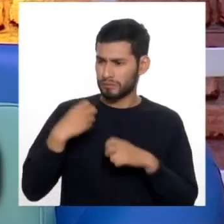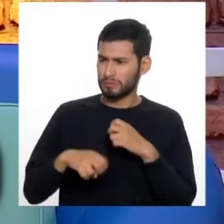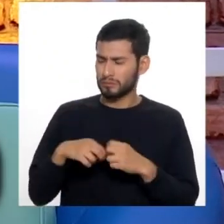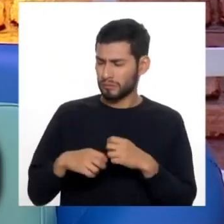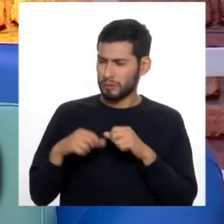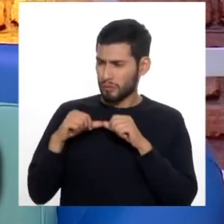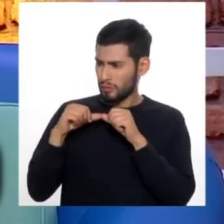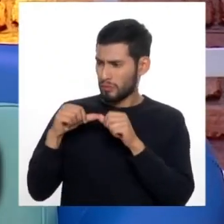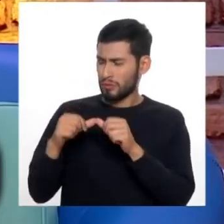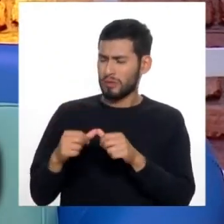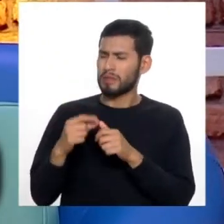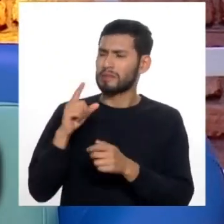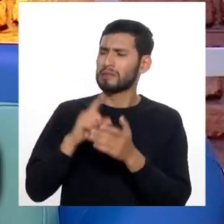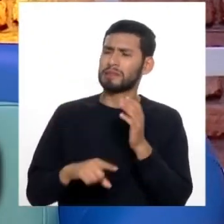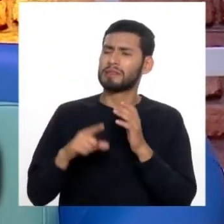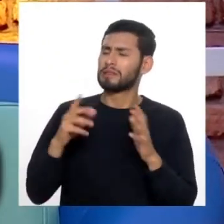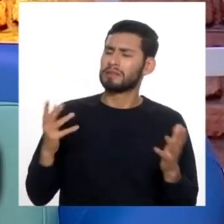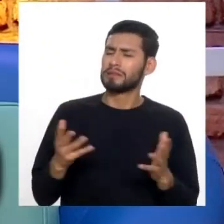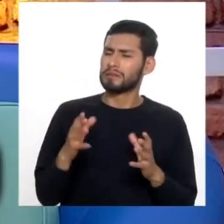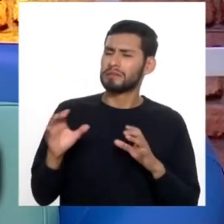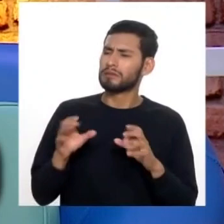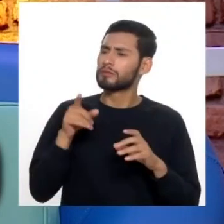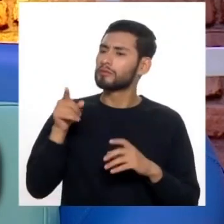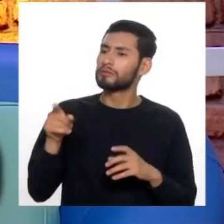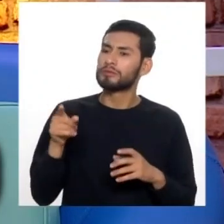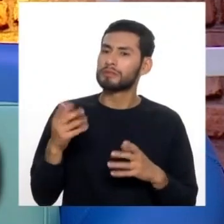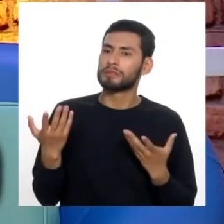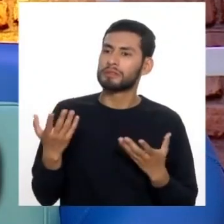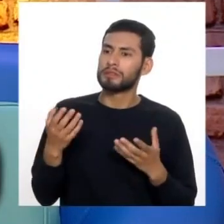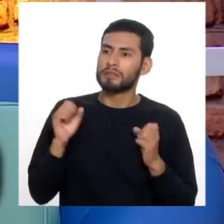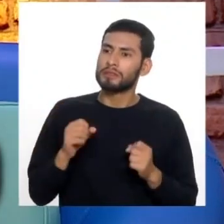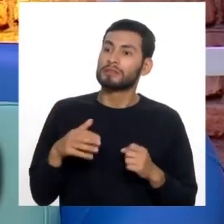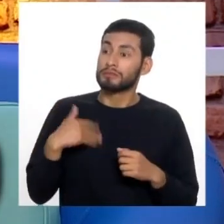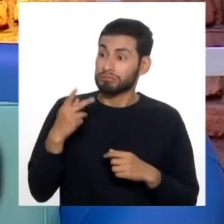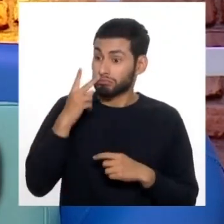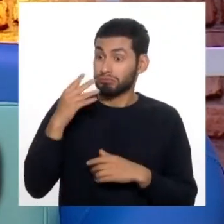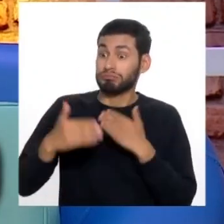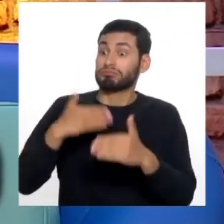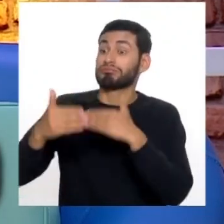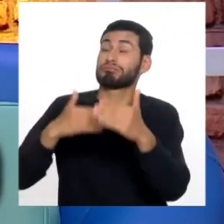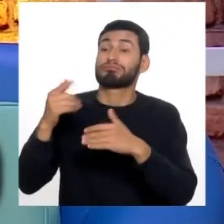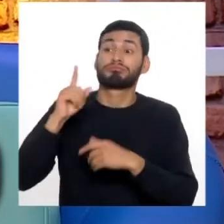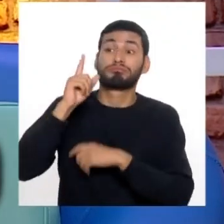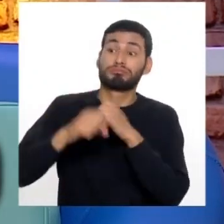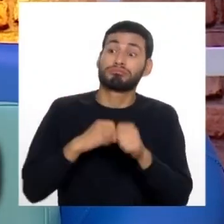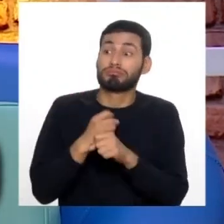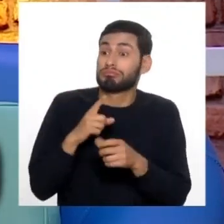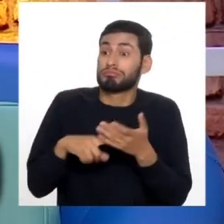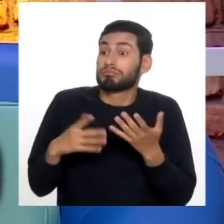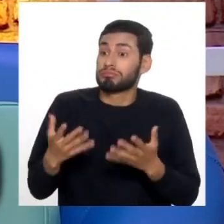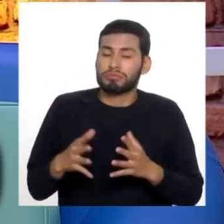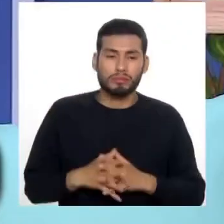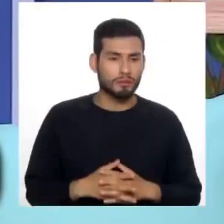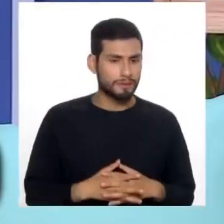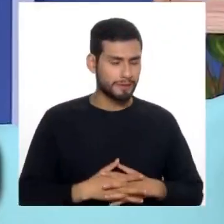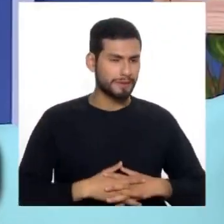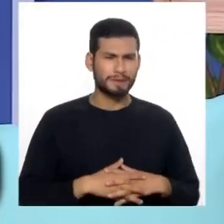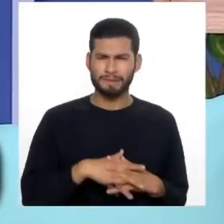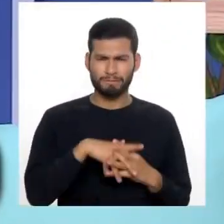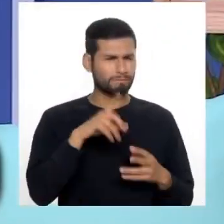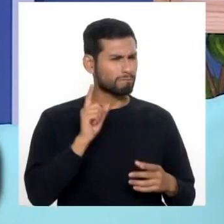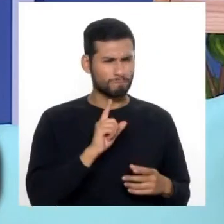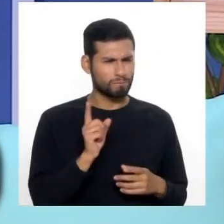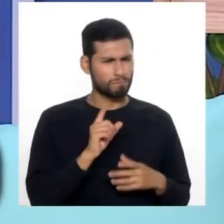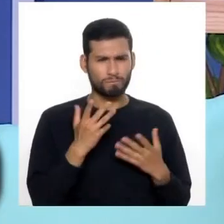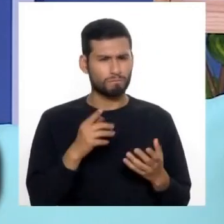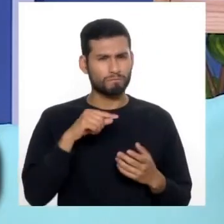van a continuar. ¿Qué es lo que van a hacer ustedes para enfrentar lo que viene el próximo año? Sí. No